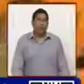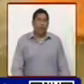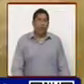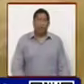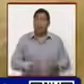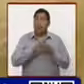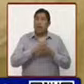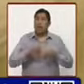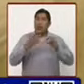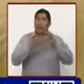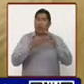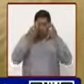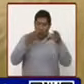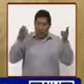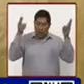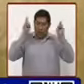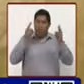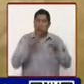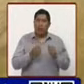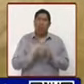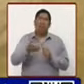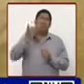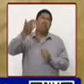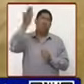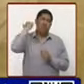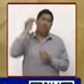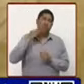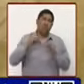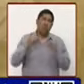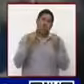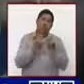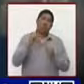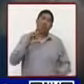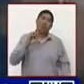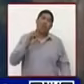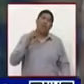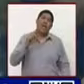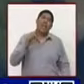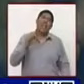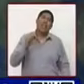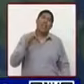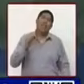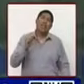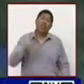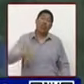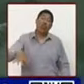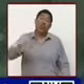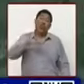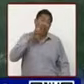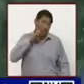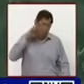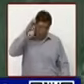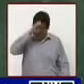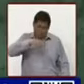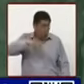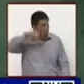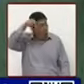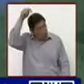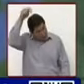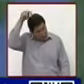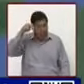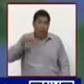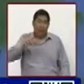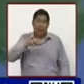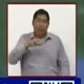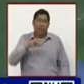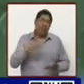La historia de Halloween comienza con los antiguos celtas, un pueblo que vivía en lo que ahora es Irlanda, el Reino Unido y